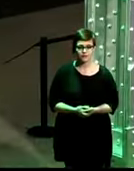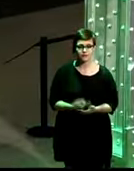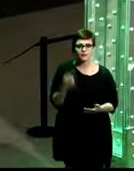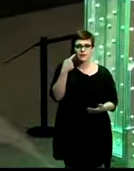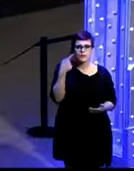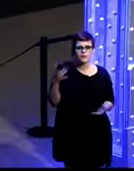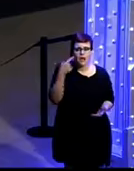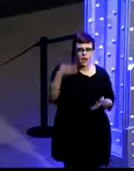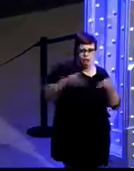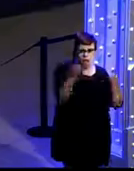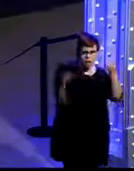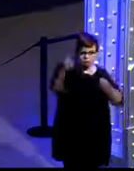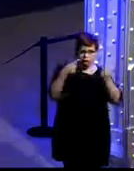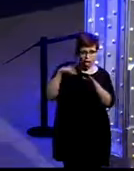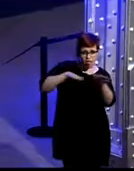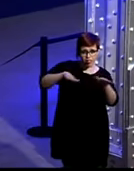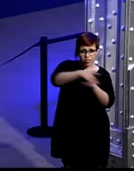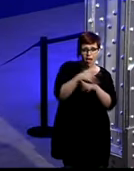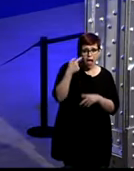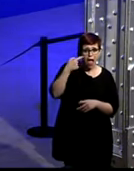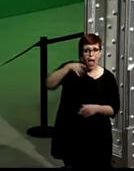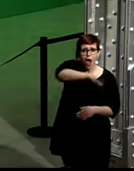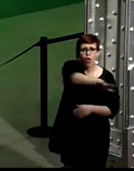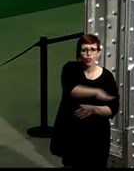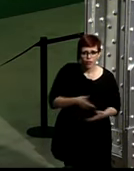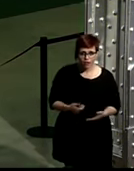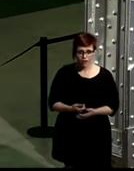¡Tío, dale! ¿Qué te crees que estoy haciendo? ¡Esto no andarás!